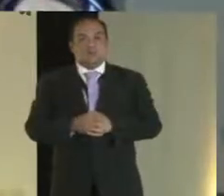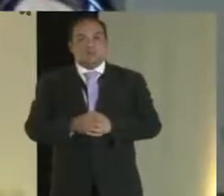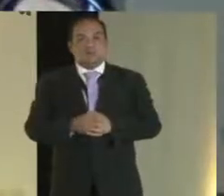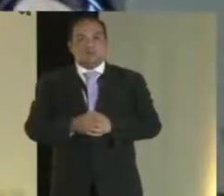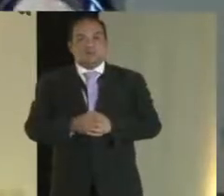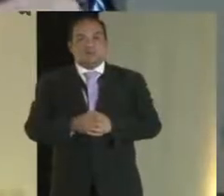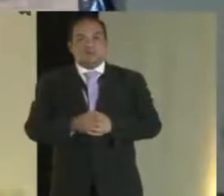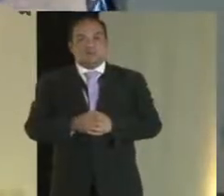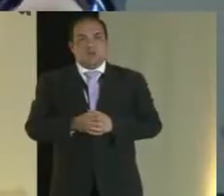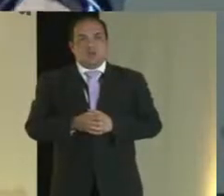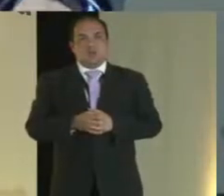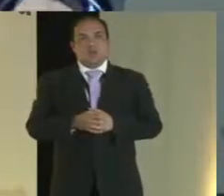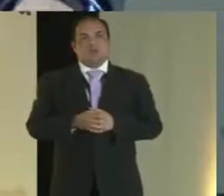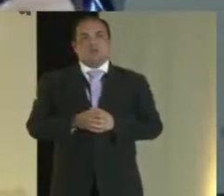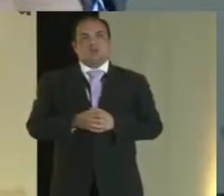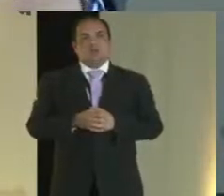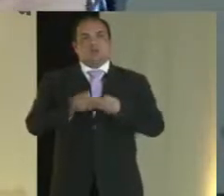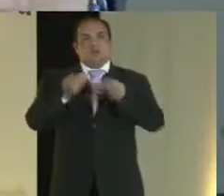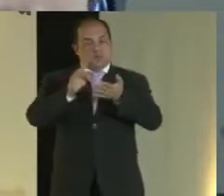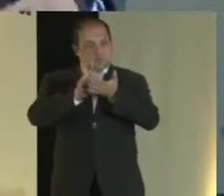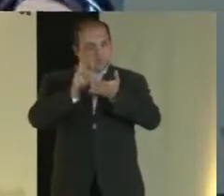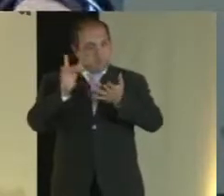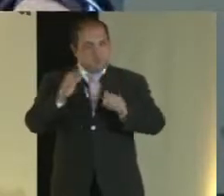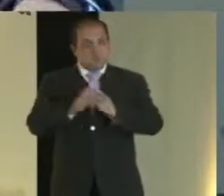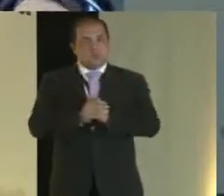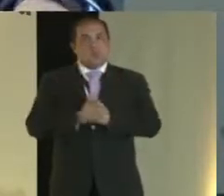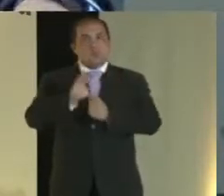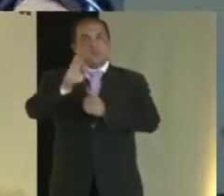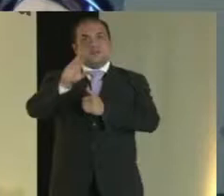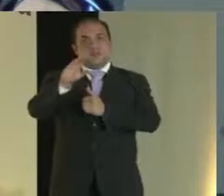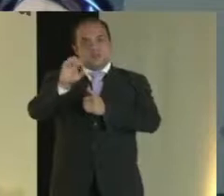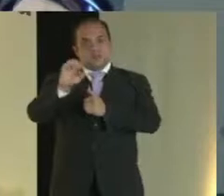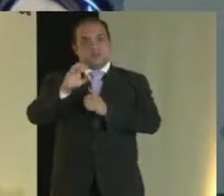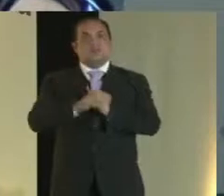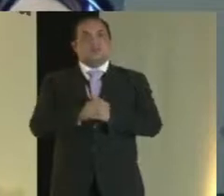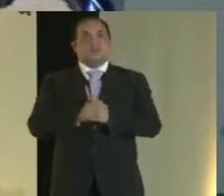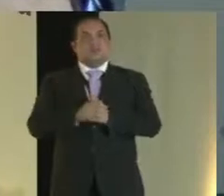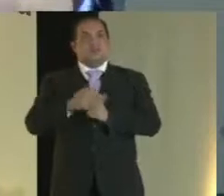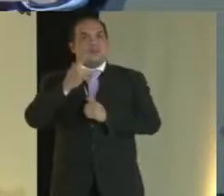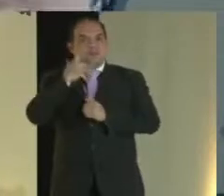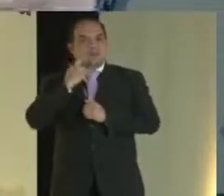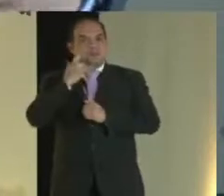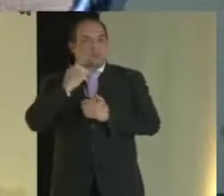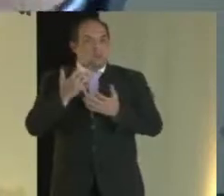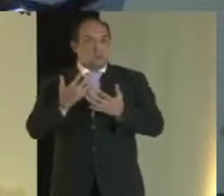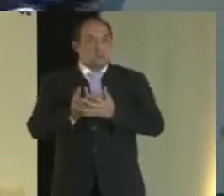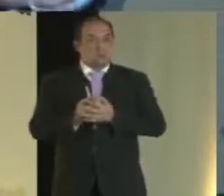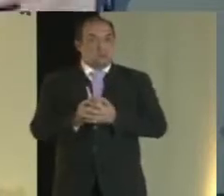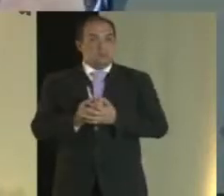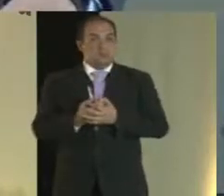cadena de acontecimientos. Entonces, muchas gracias al Fondo por este esfuerzo, digamos,